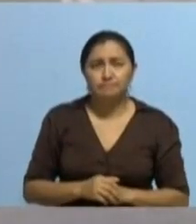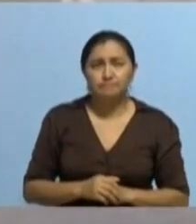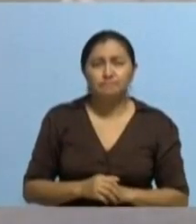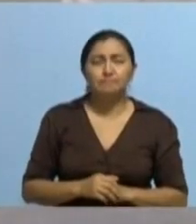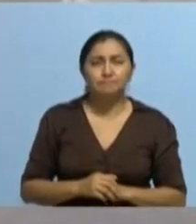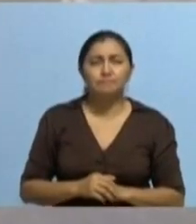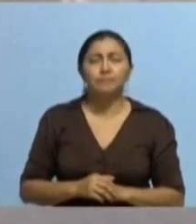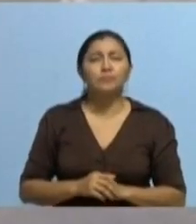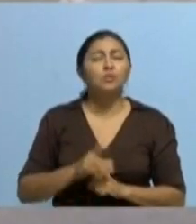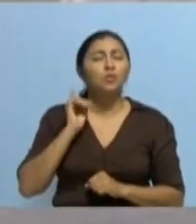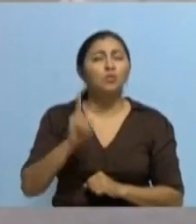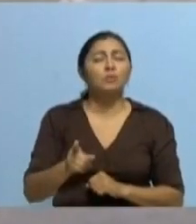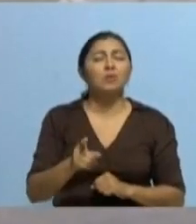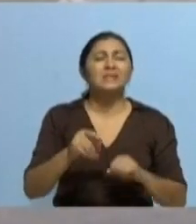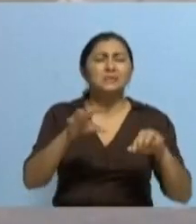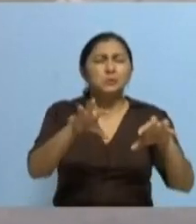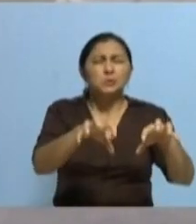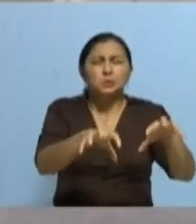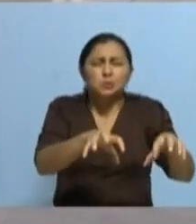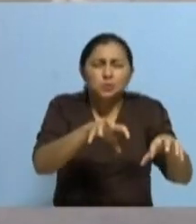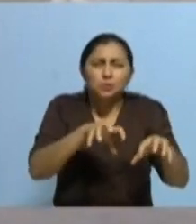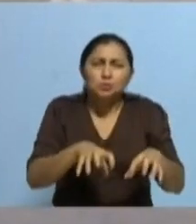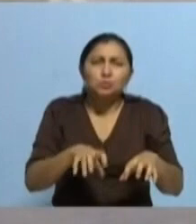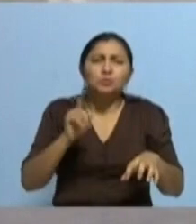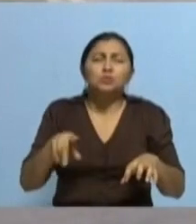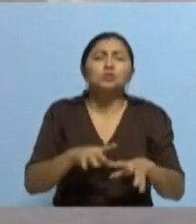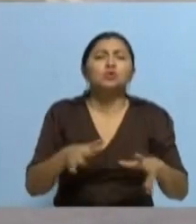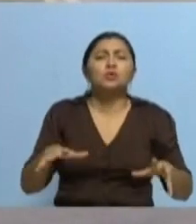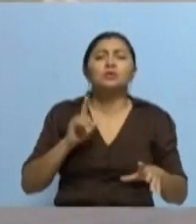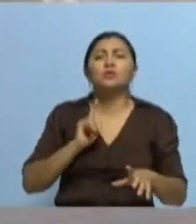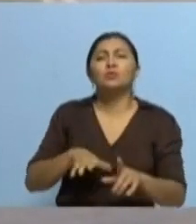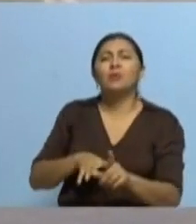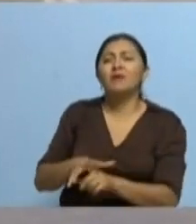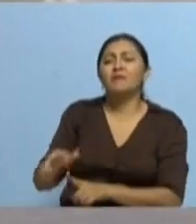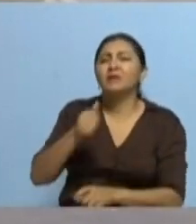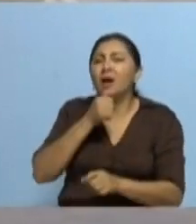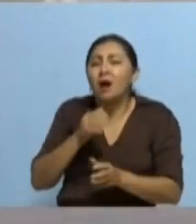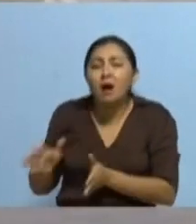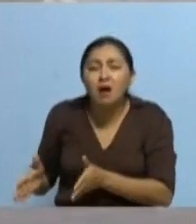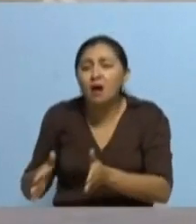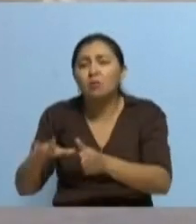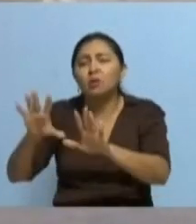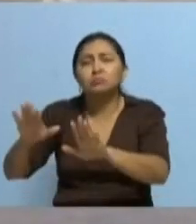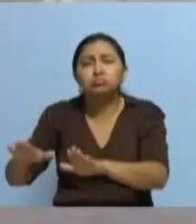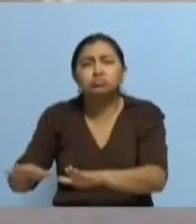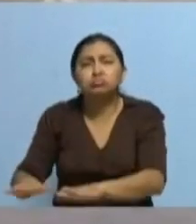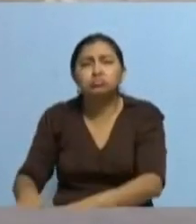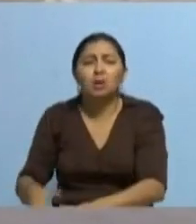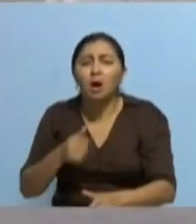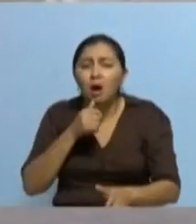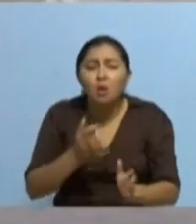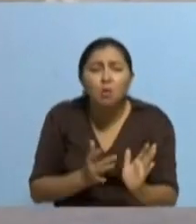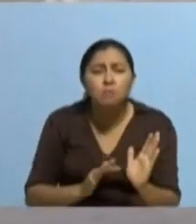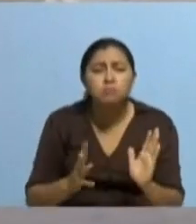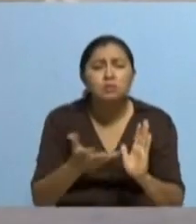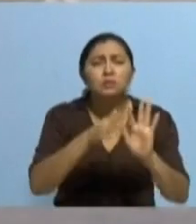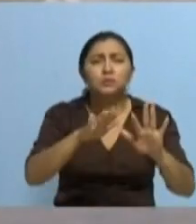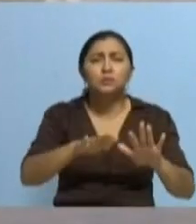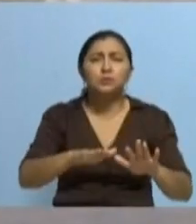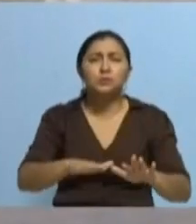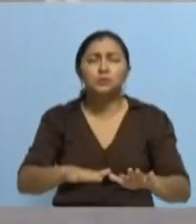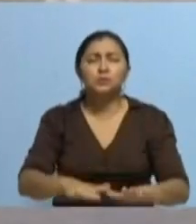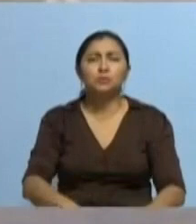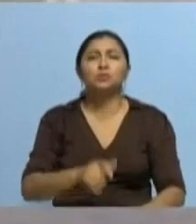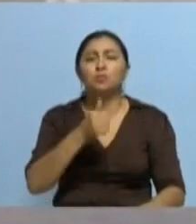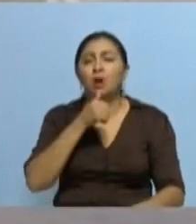La fuerte sequía también se está evidenciando en los cuerpos de agua del departamento del Atlántico, al punto de que los niveles en la mayoría